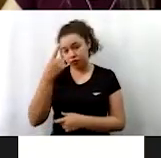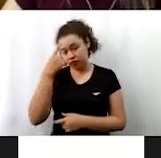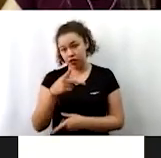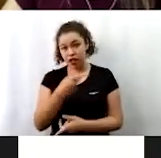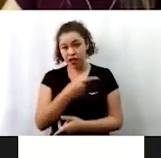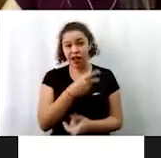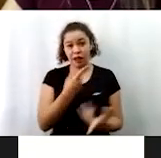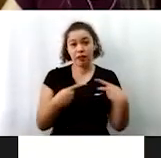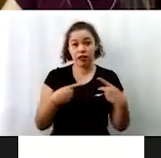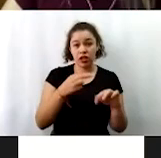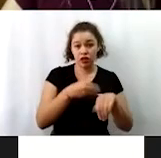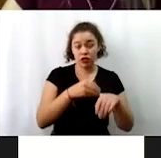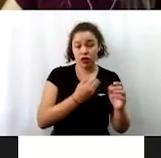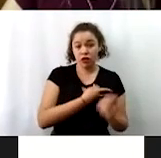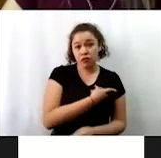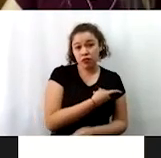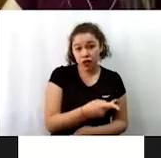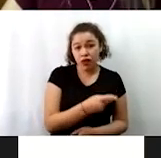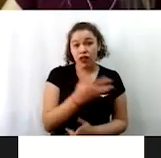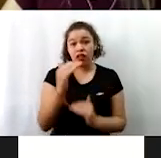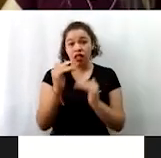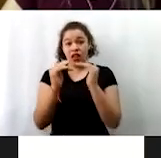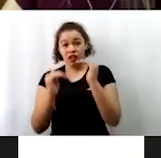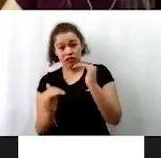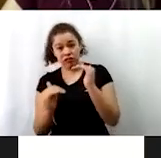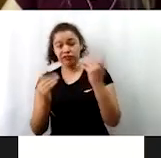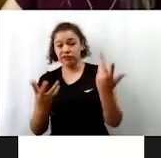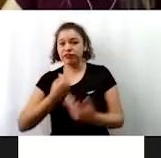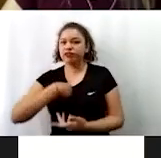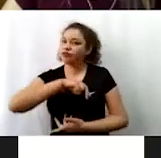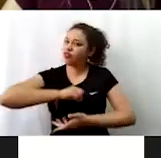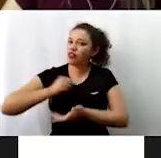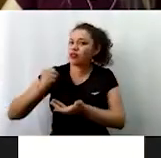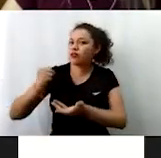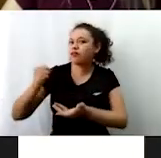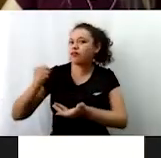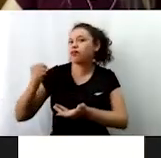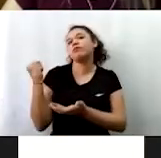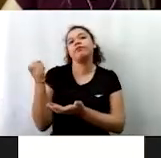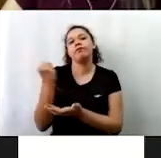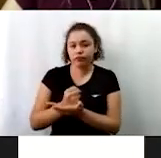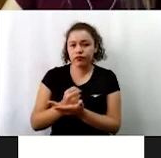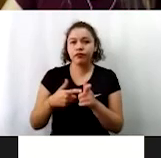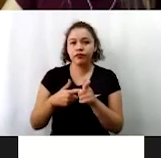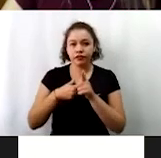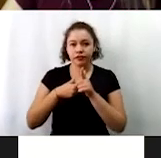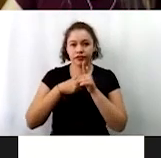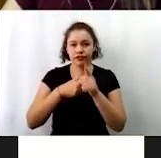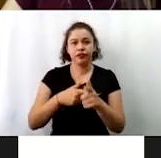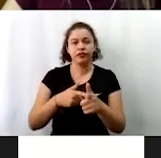y de desigualdad, pues nos obligan a permanecerlos y a ser